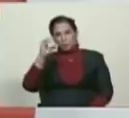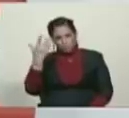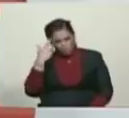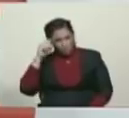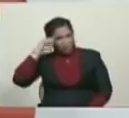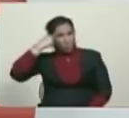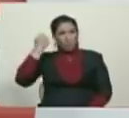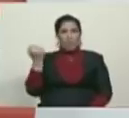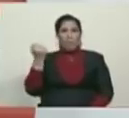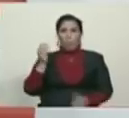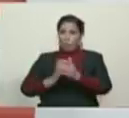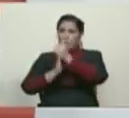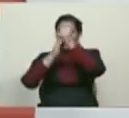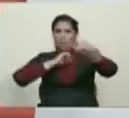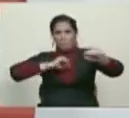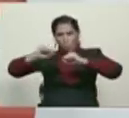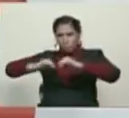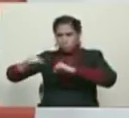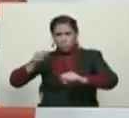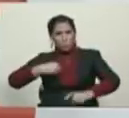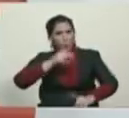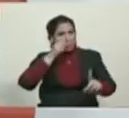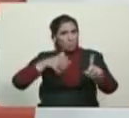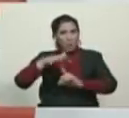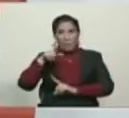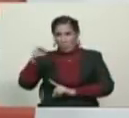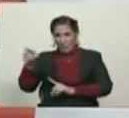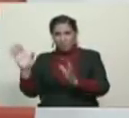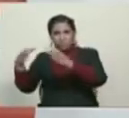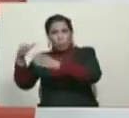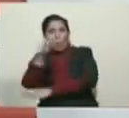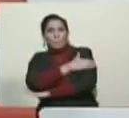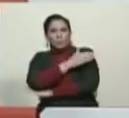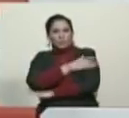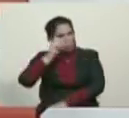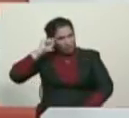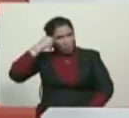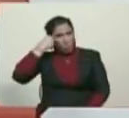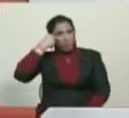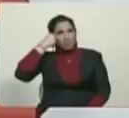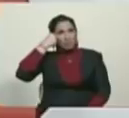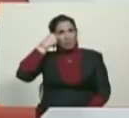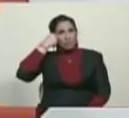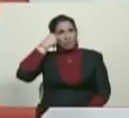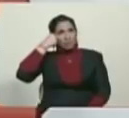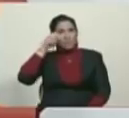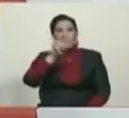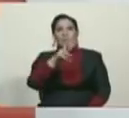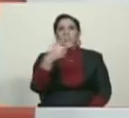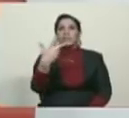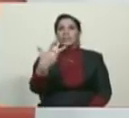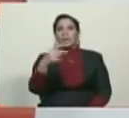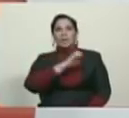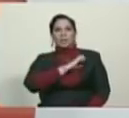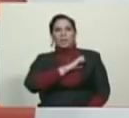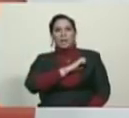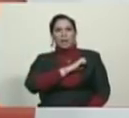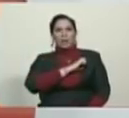que movilizaron a nuestro pueblo. Por eso la derecha recuerda al 23 de enero. El comandante